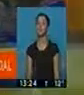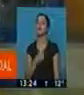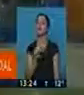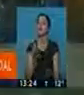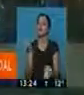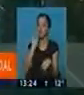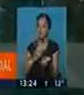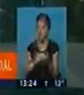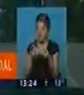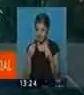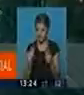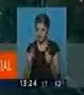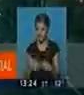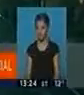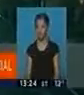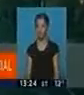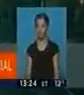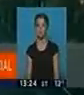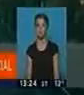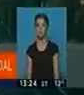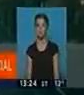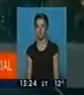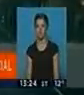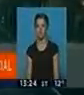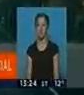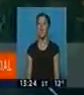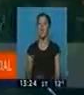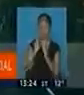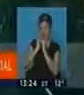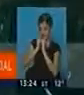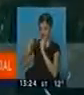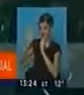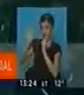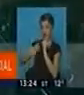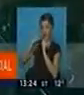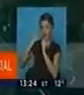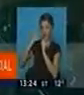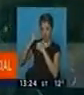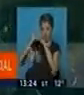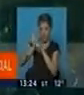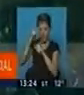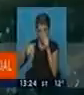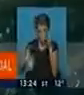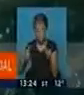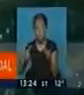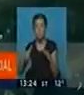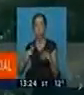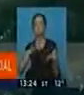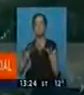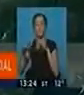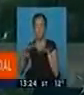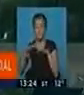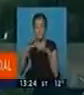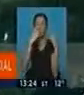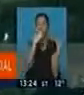es, digamos, ha habido históricamente, desde 2004, situaciones latentes inherentes a la falta